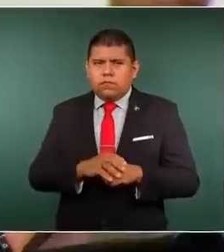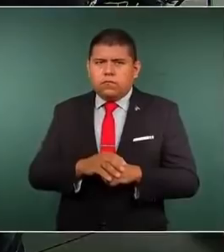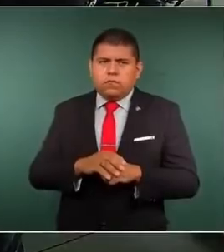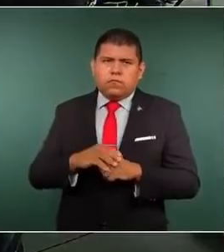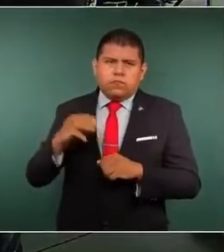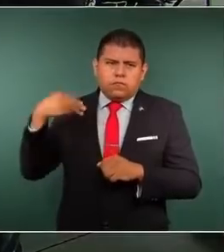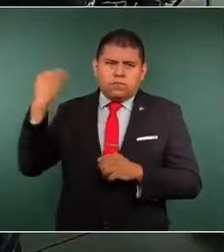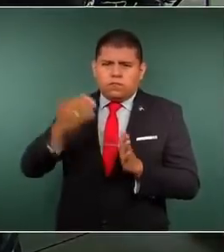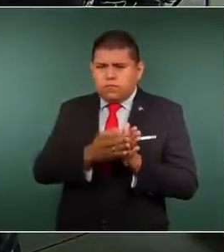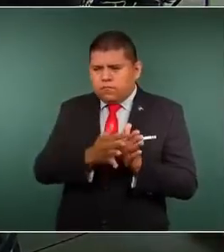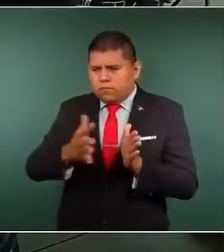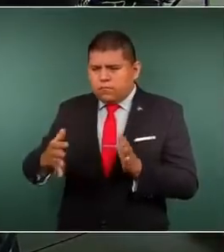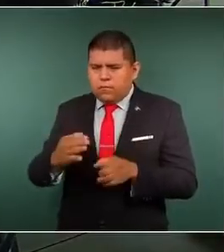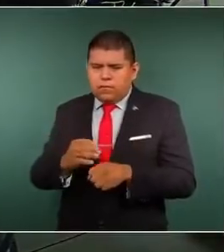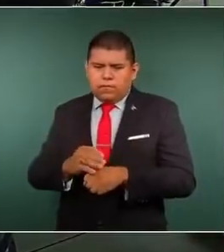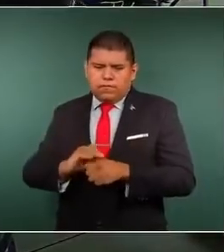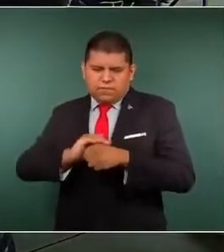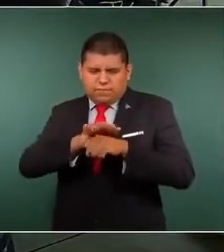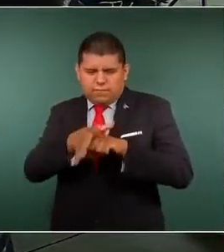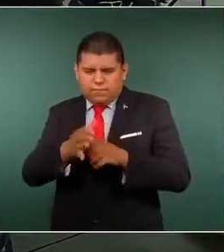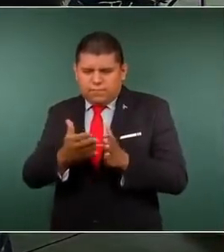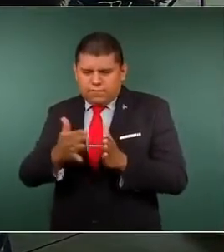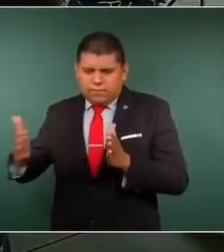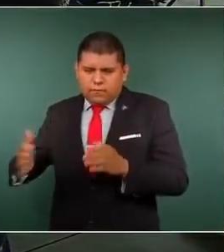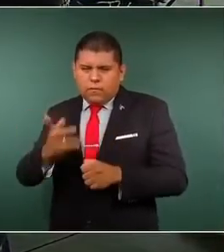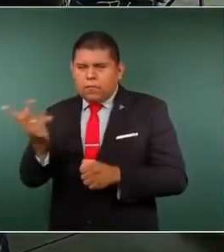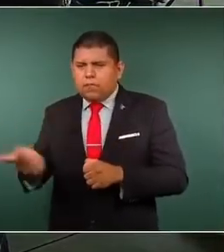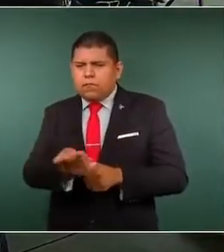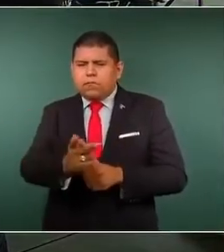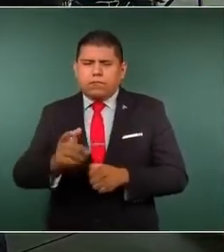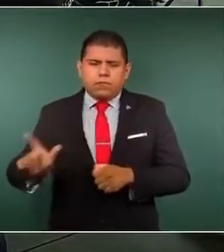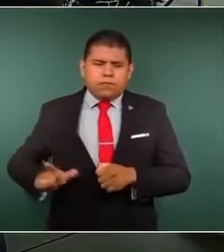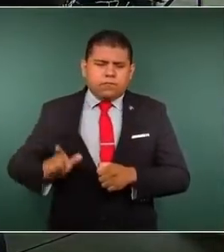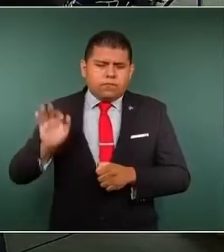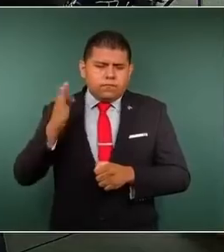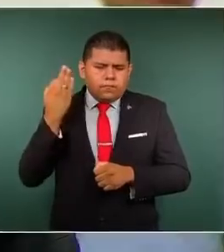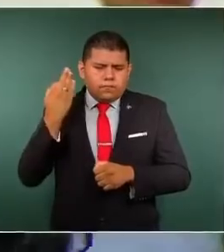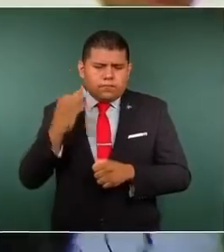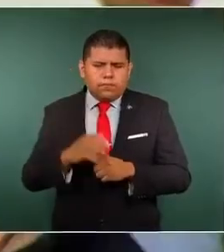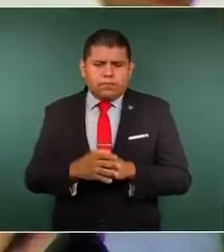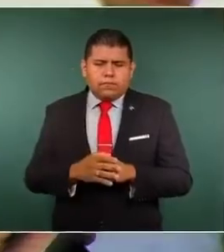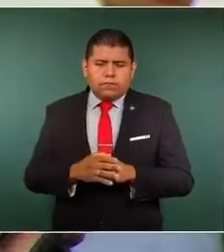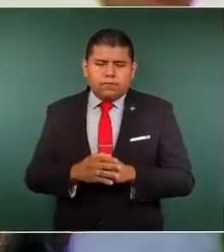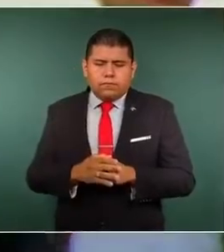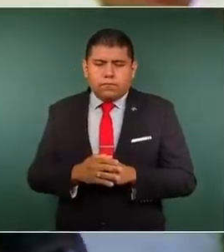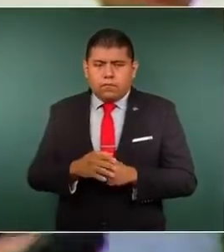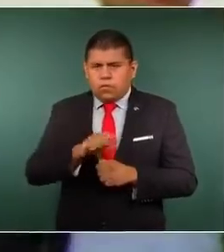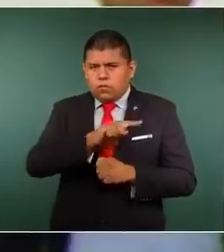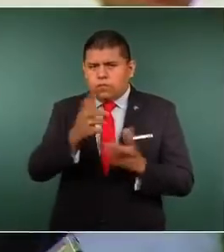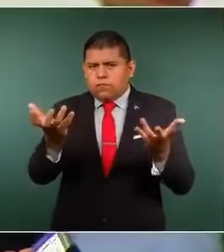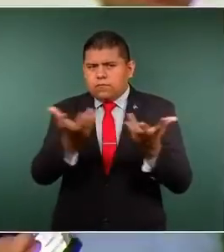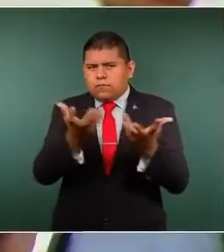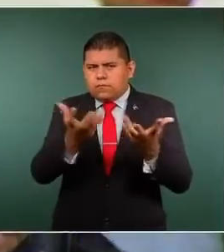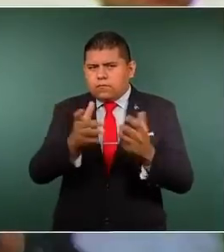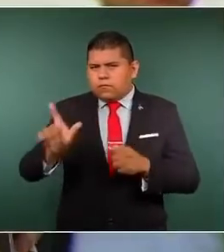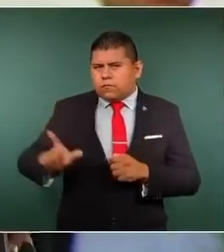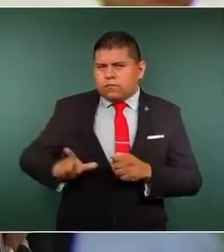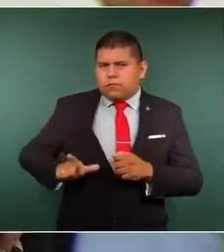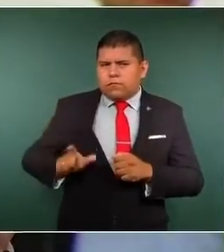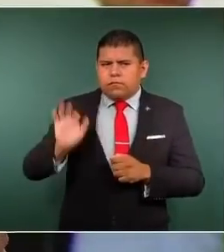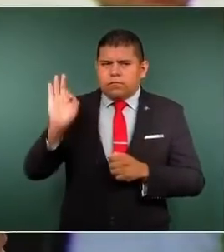marzo llevamos 6 la pregunta para el gobierno federal es en el ámbito de esta actividad es que hace el gobierno federal